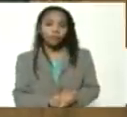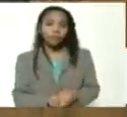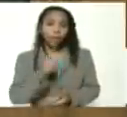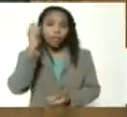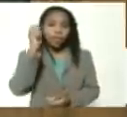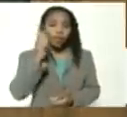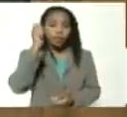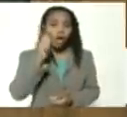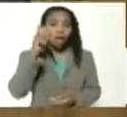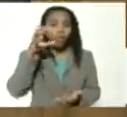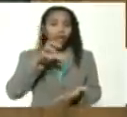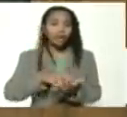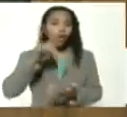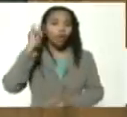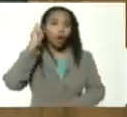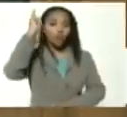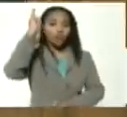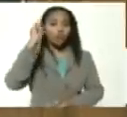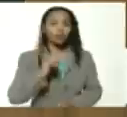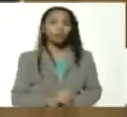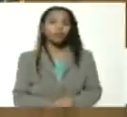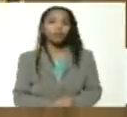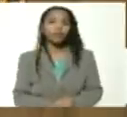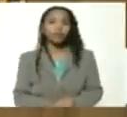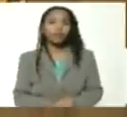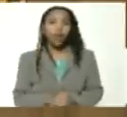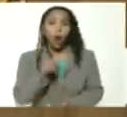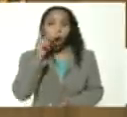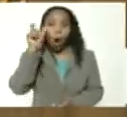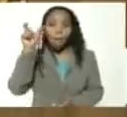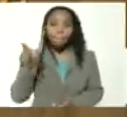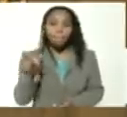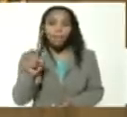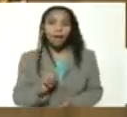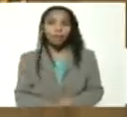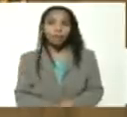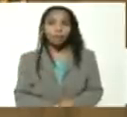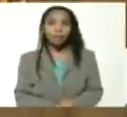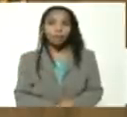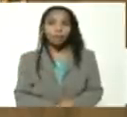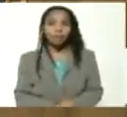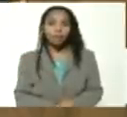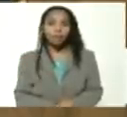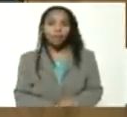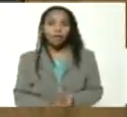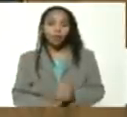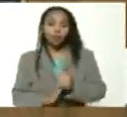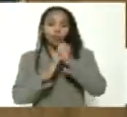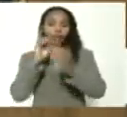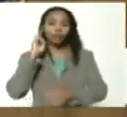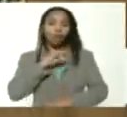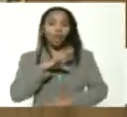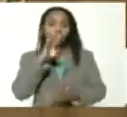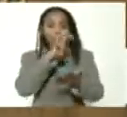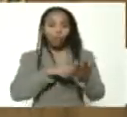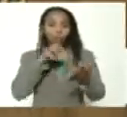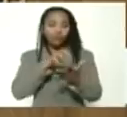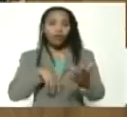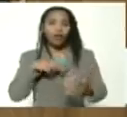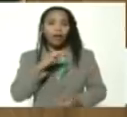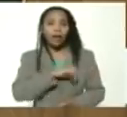diputado del Estado de Yaracuy, Braulio Álvarez, dirigente histórico del campesinado